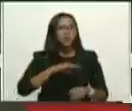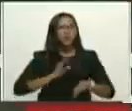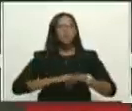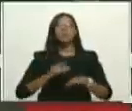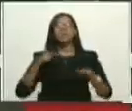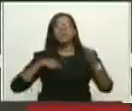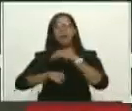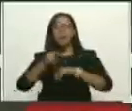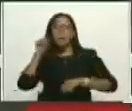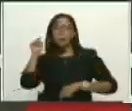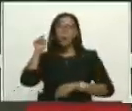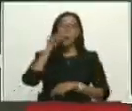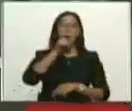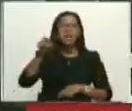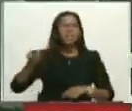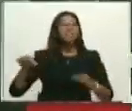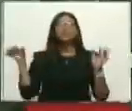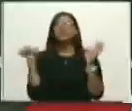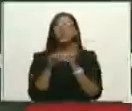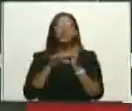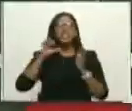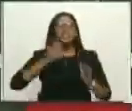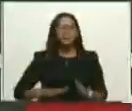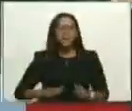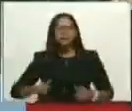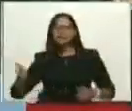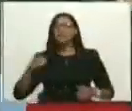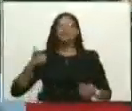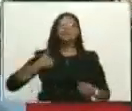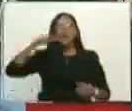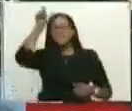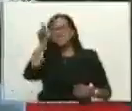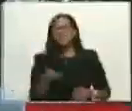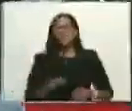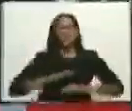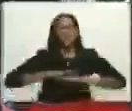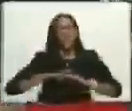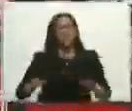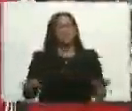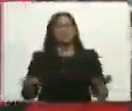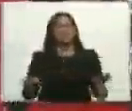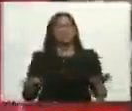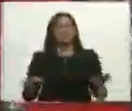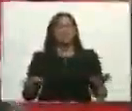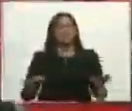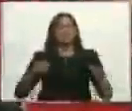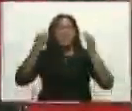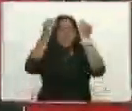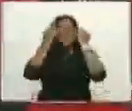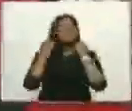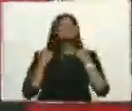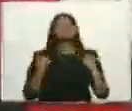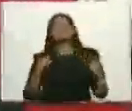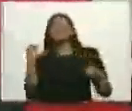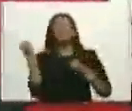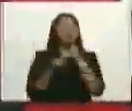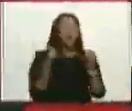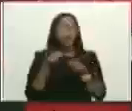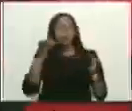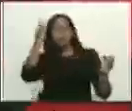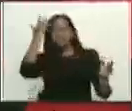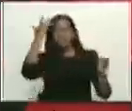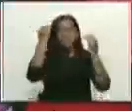vamos por ellos, estén donde estén, sea quien sea, se disfrace como se